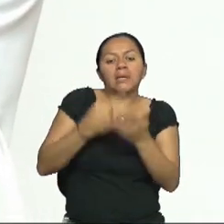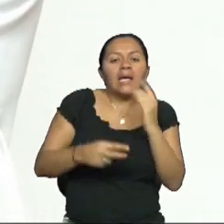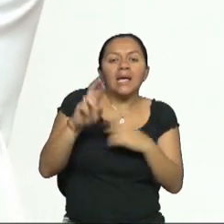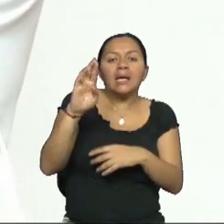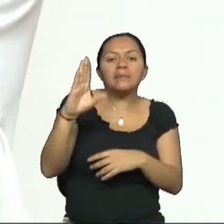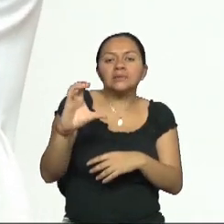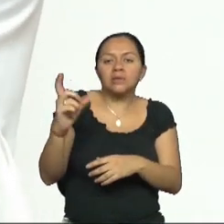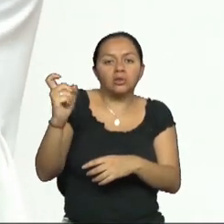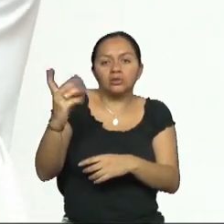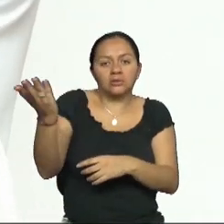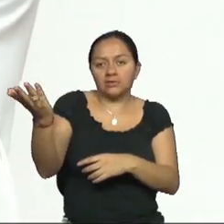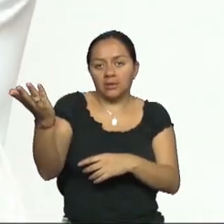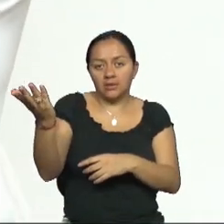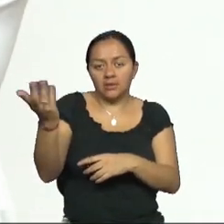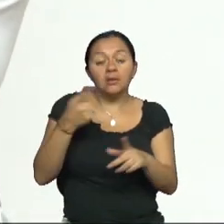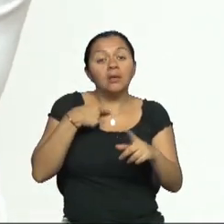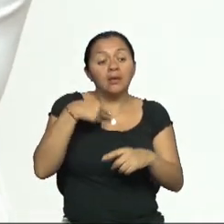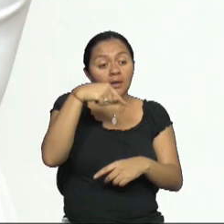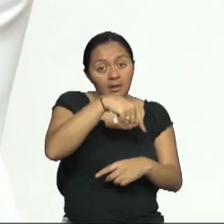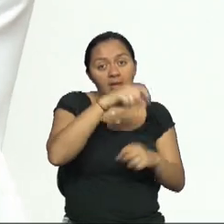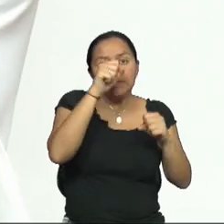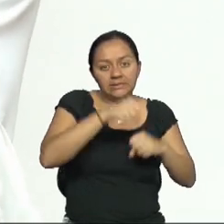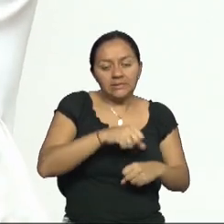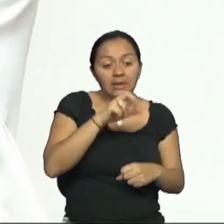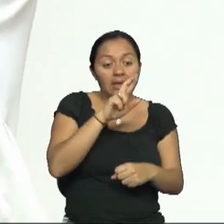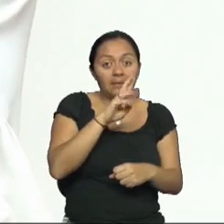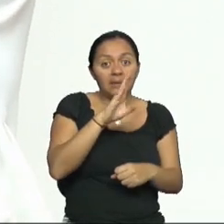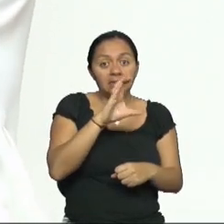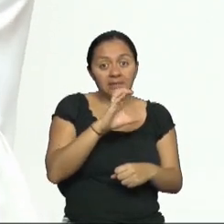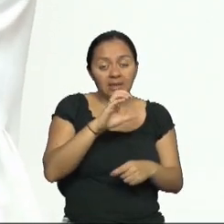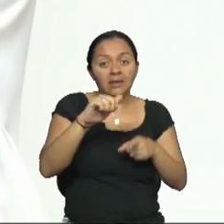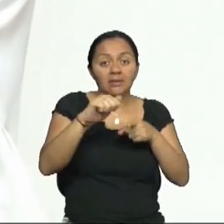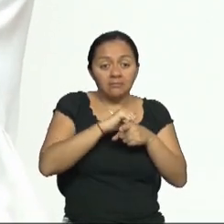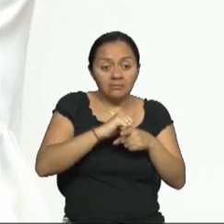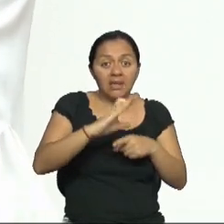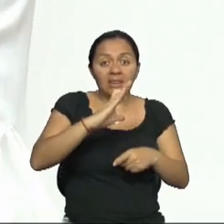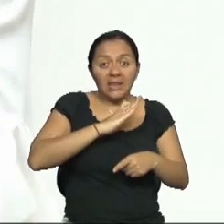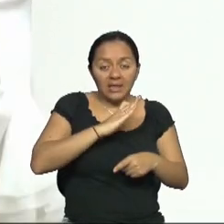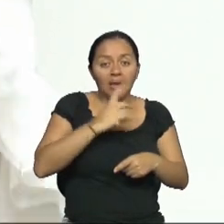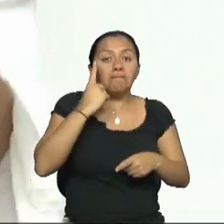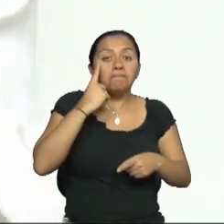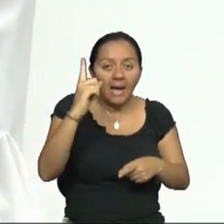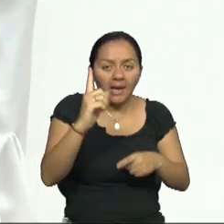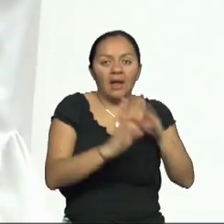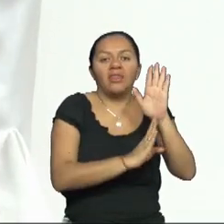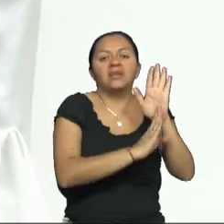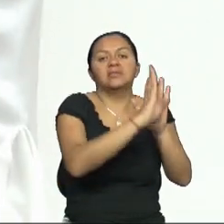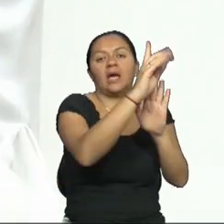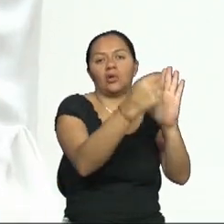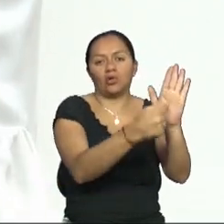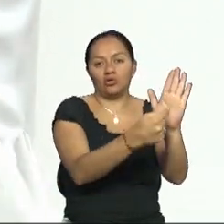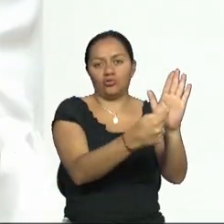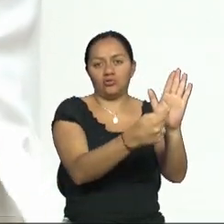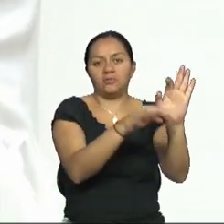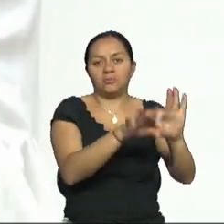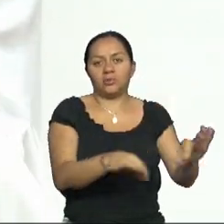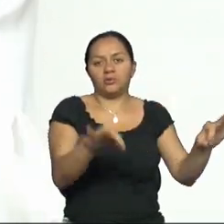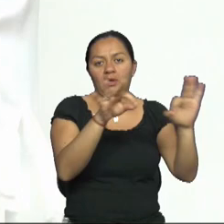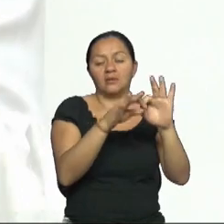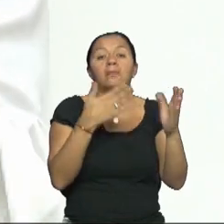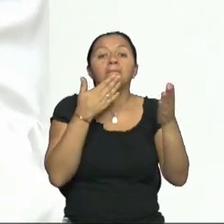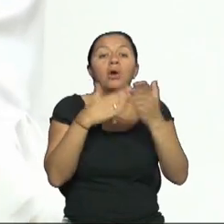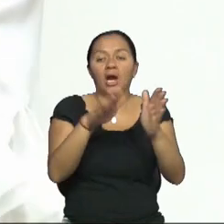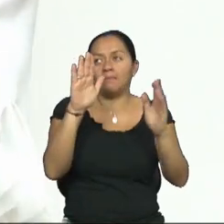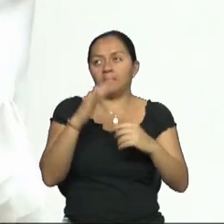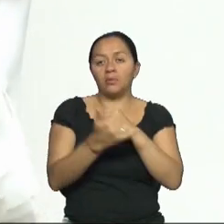recibimos peticiones de países de niveles altos de desarrollo, como por ejemplo países como Noruega,